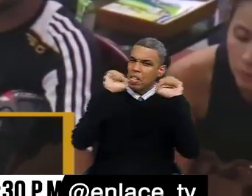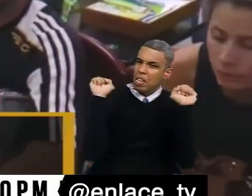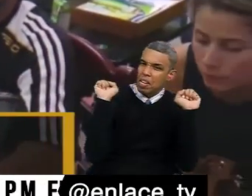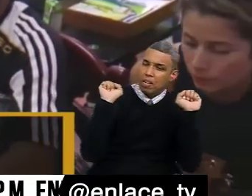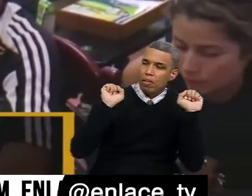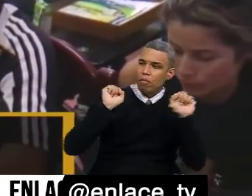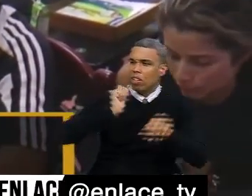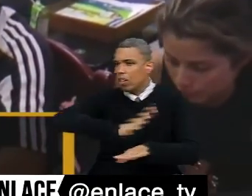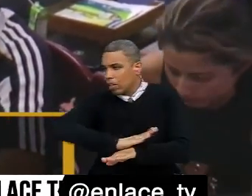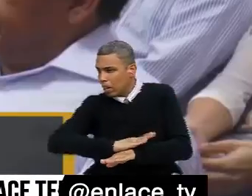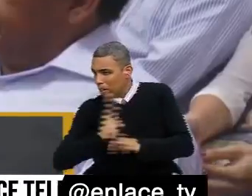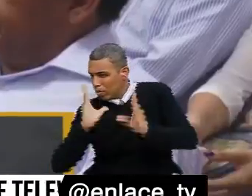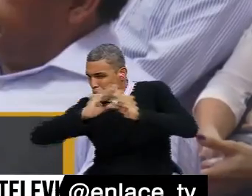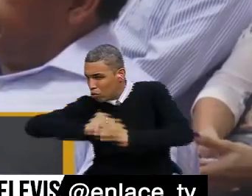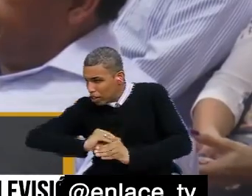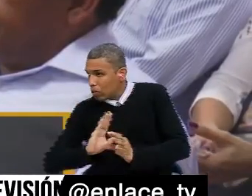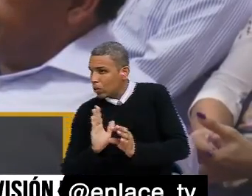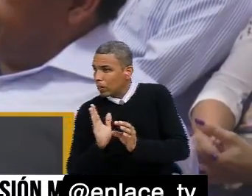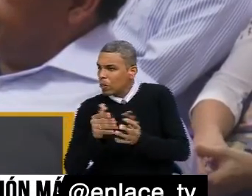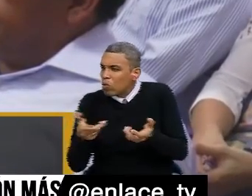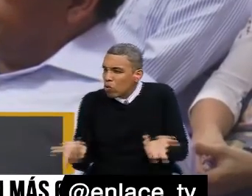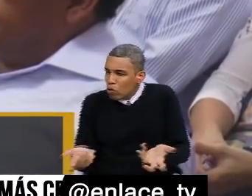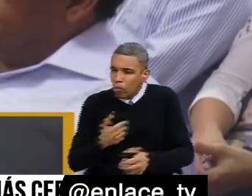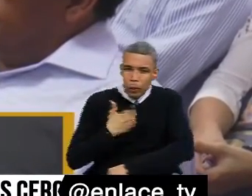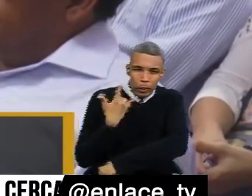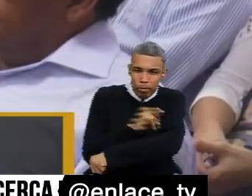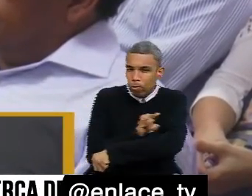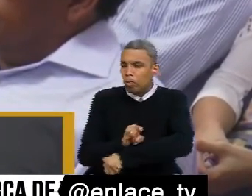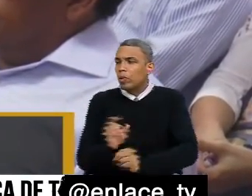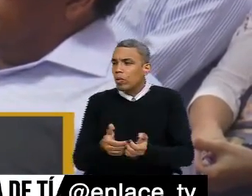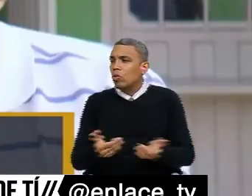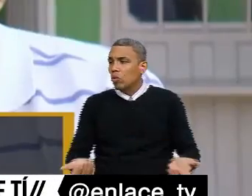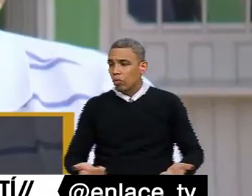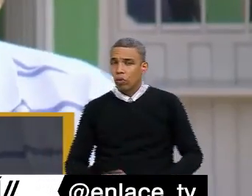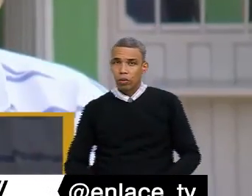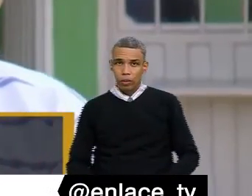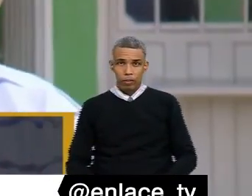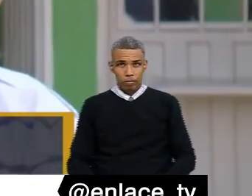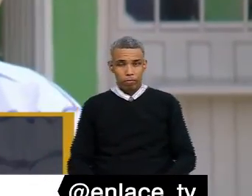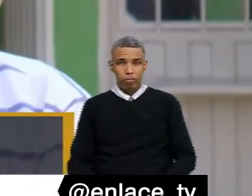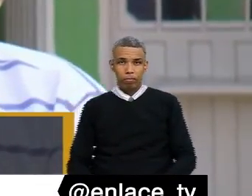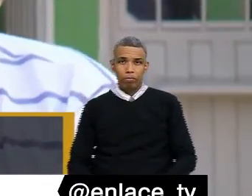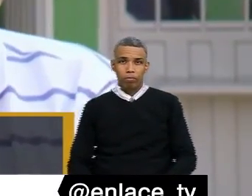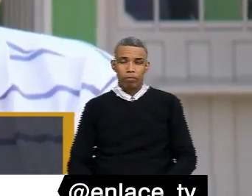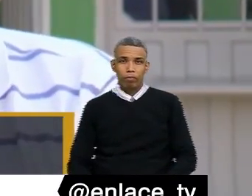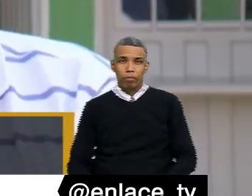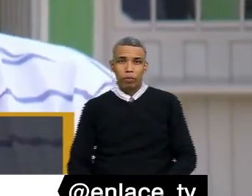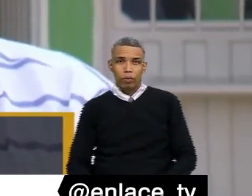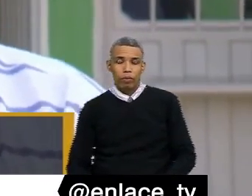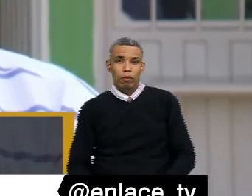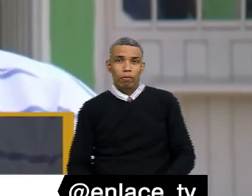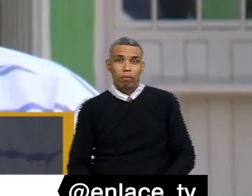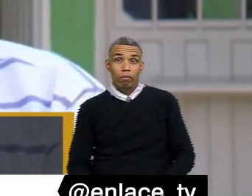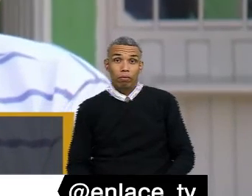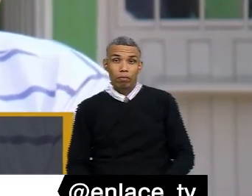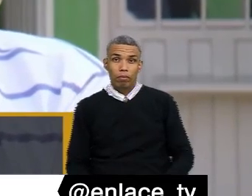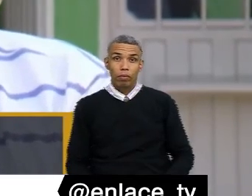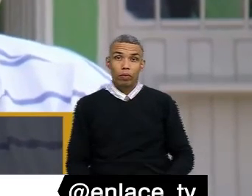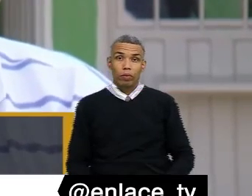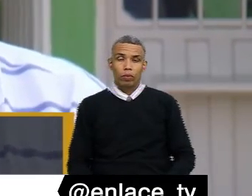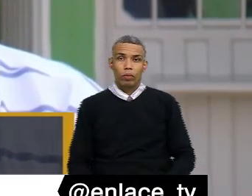de Barranca Bermeja que practican este deporte en la zona urbana y rural. Y me parece muy bien que particularmente el Inderva,